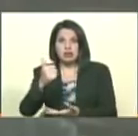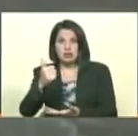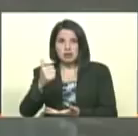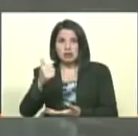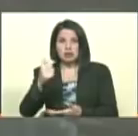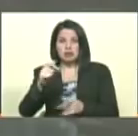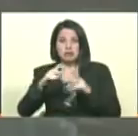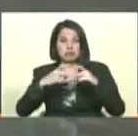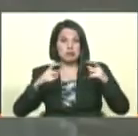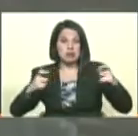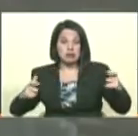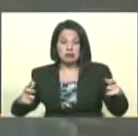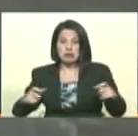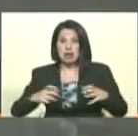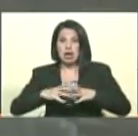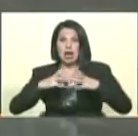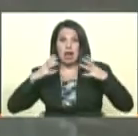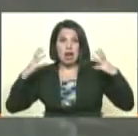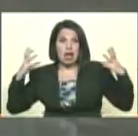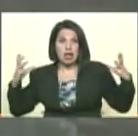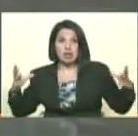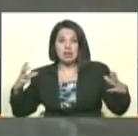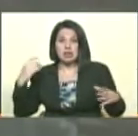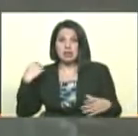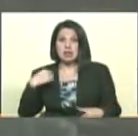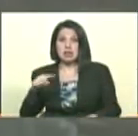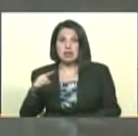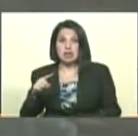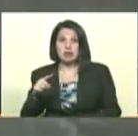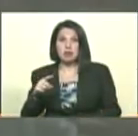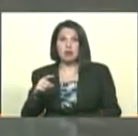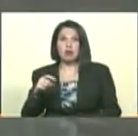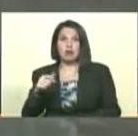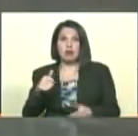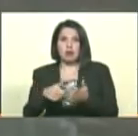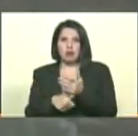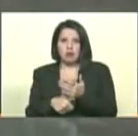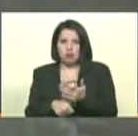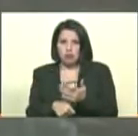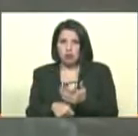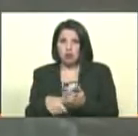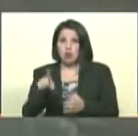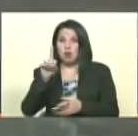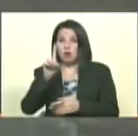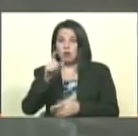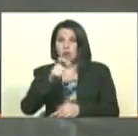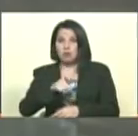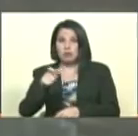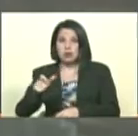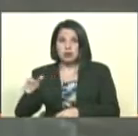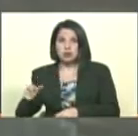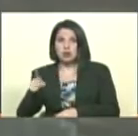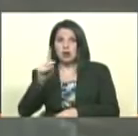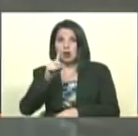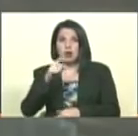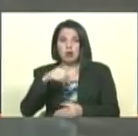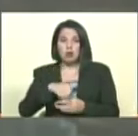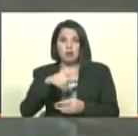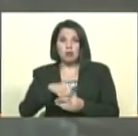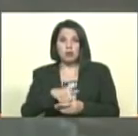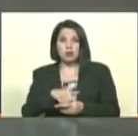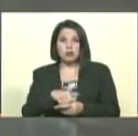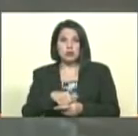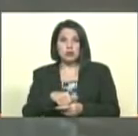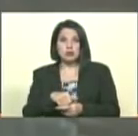más grande que podemos tener para saber que tenemos un elector, un voto. Todo